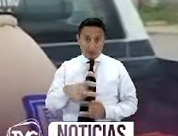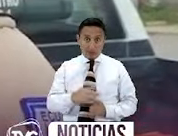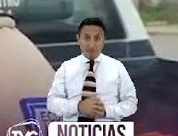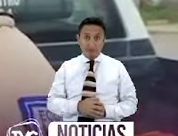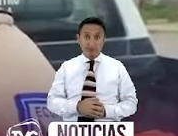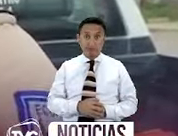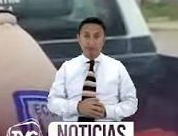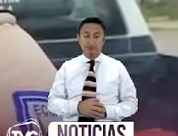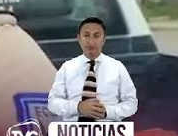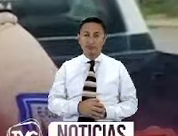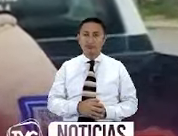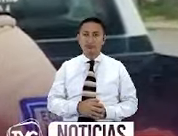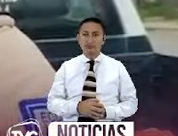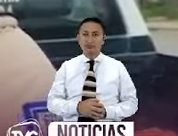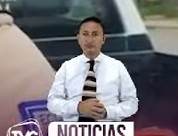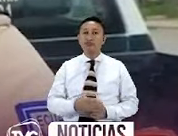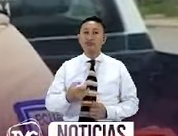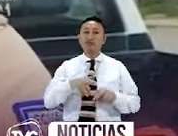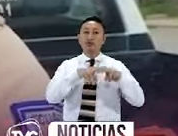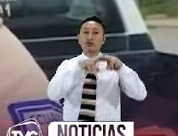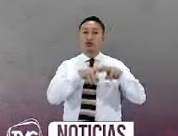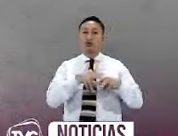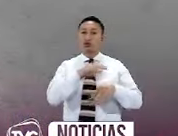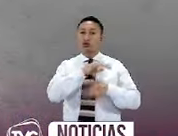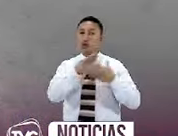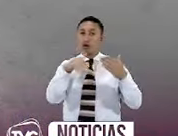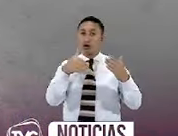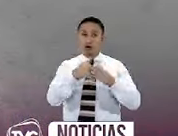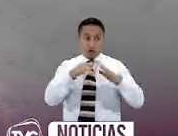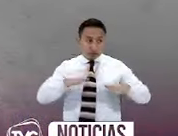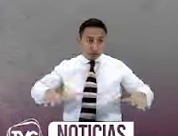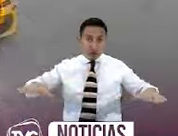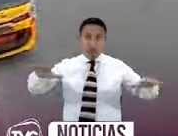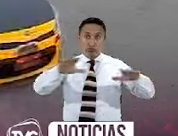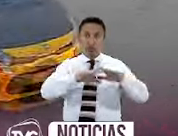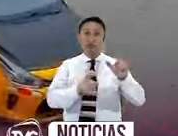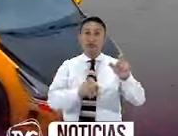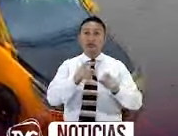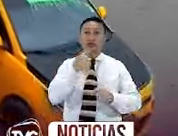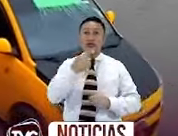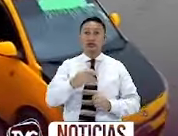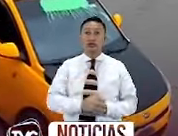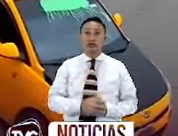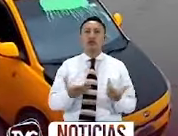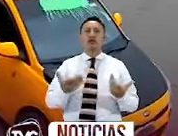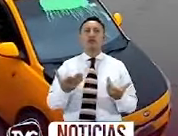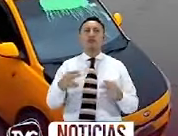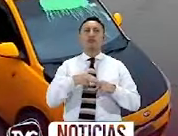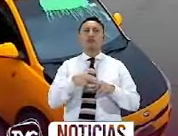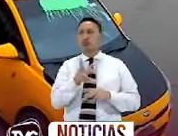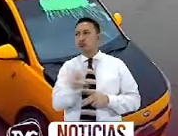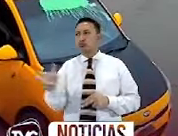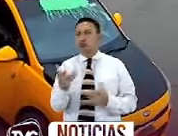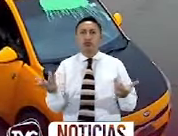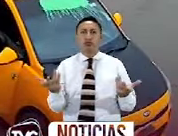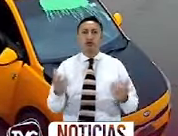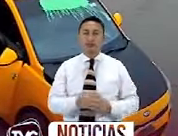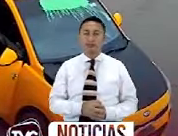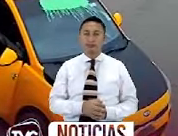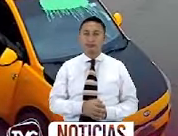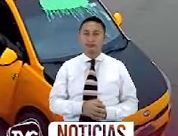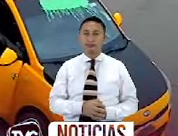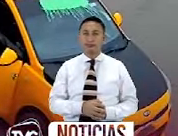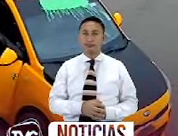la verificación de todo el sector donde los moradores indicaron para dónde fue el vehículo que aparentemente ocasionó